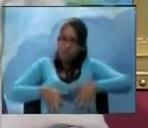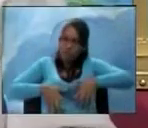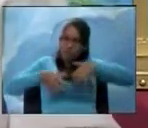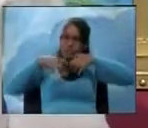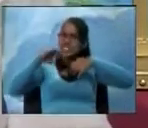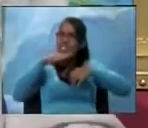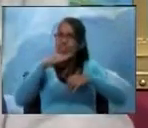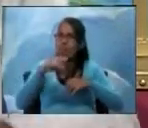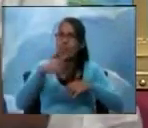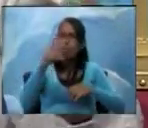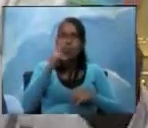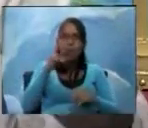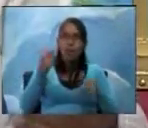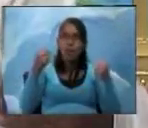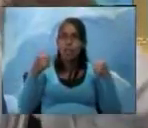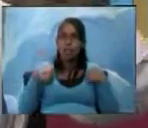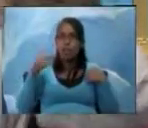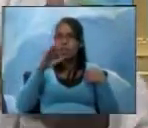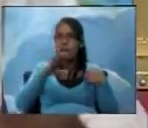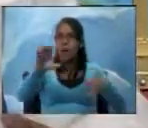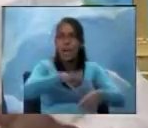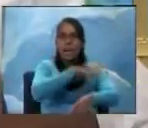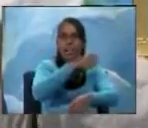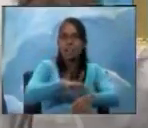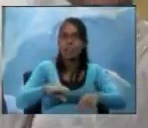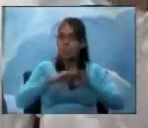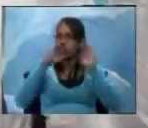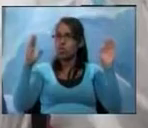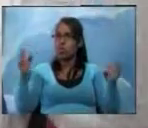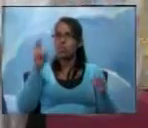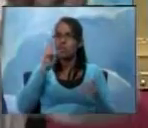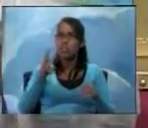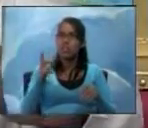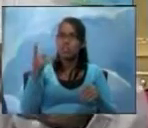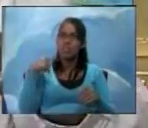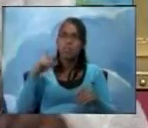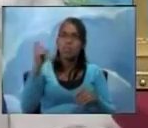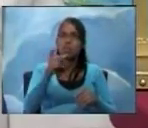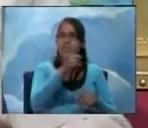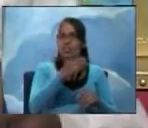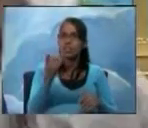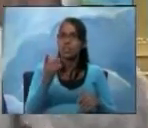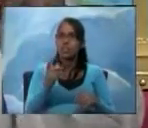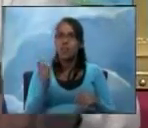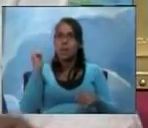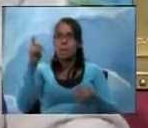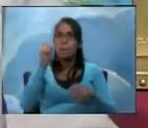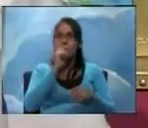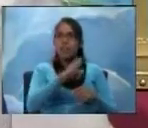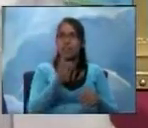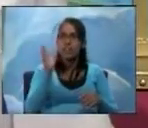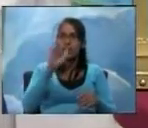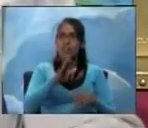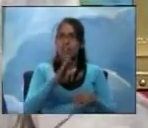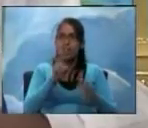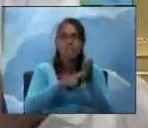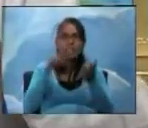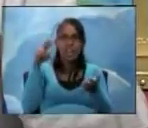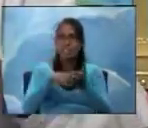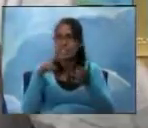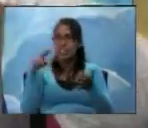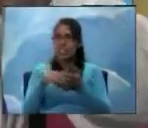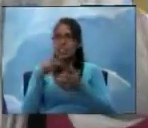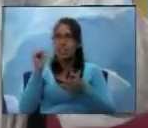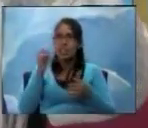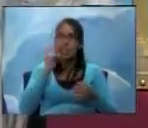cuando veía que yo estaba cantando en la plataforma y veía que habían personas que le tiraban piedra a las hermanas que estaban danzando, y